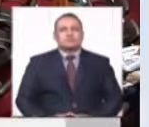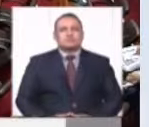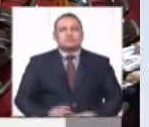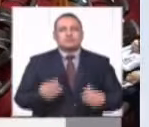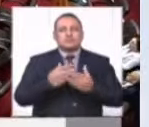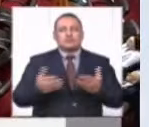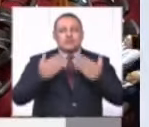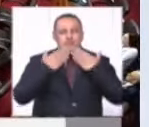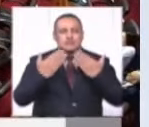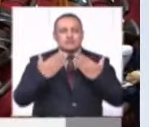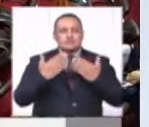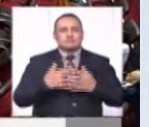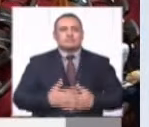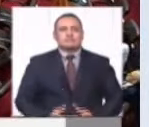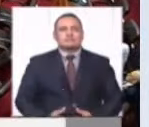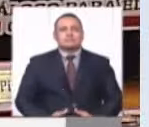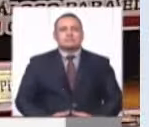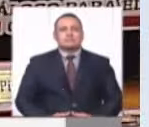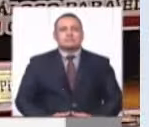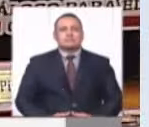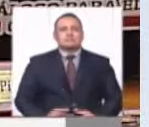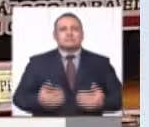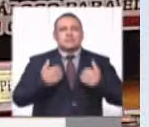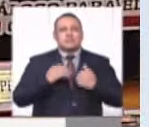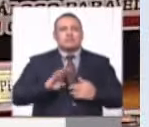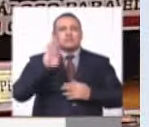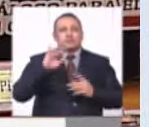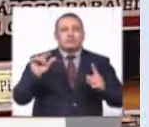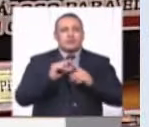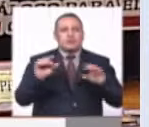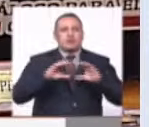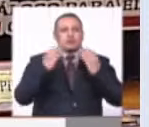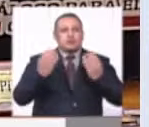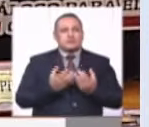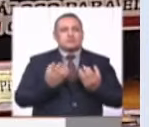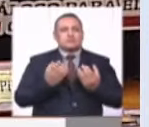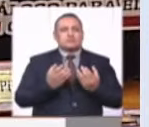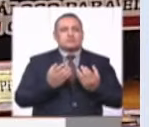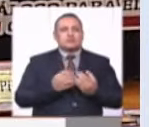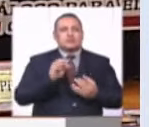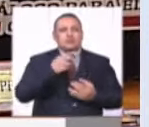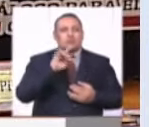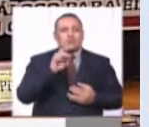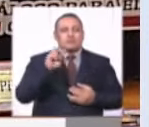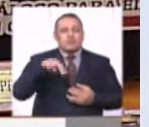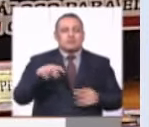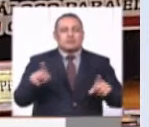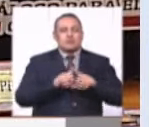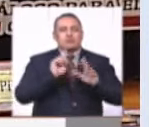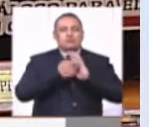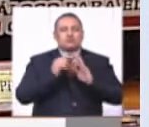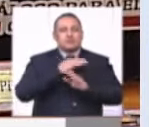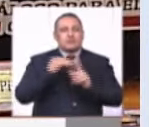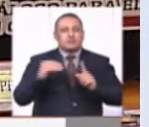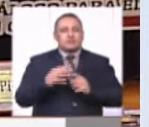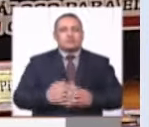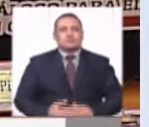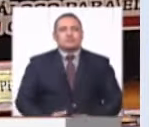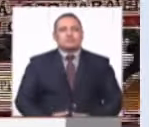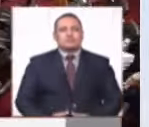Gracias, congresista. Tiene el uso de la palabra el congresista Guamán Coronado, 1 minuto y medio.